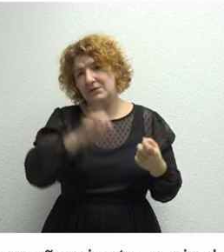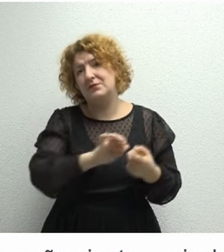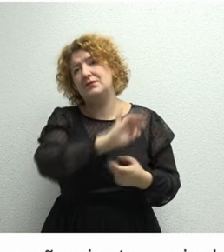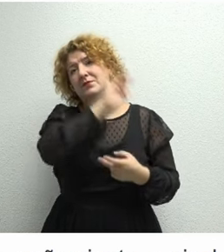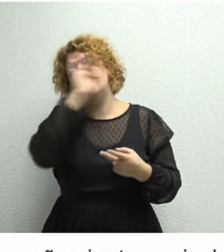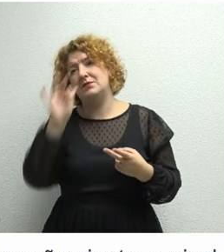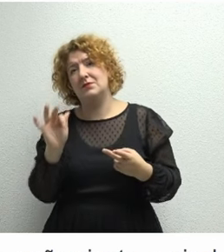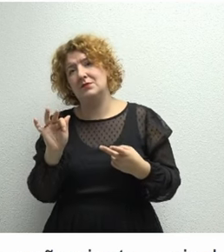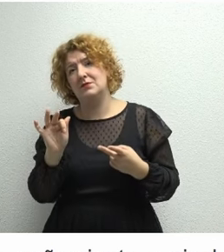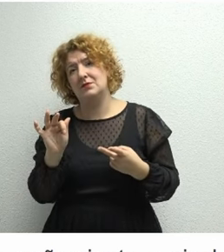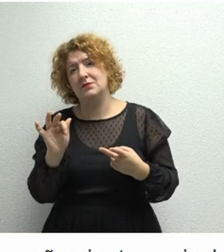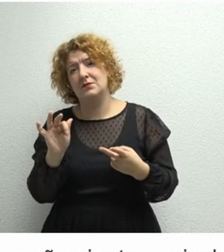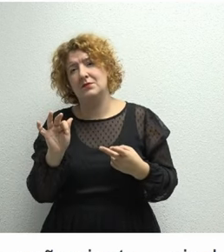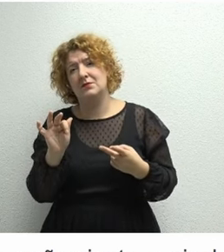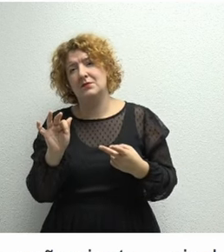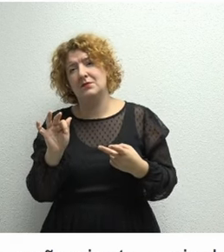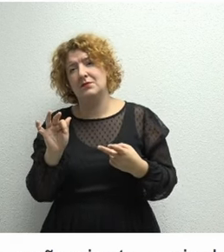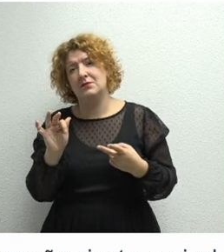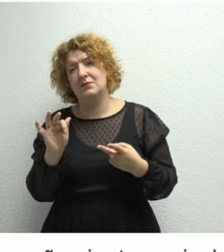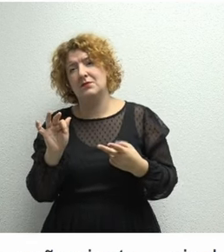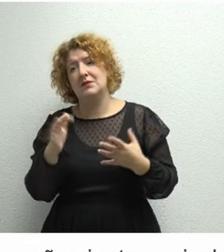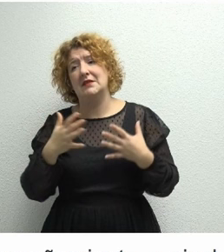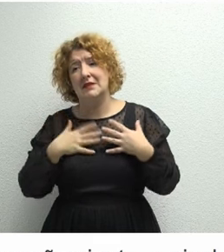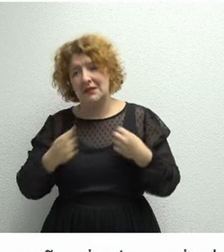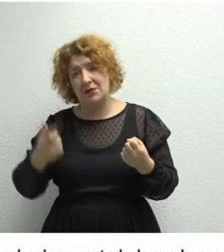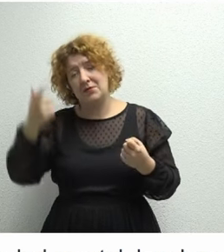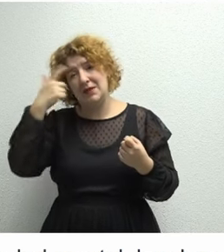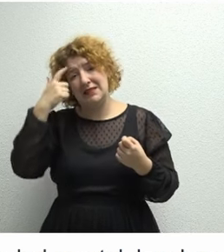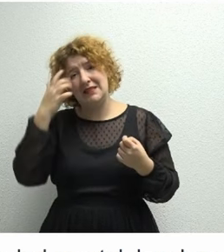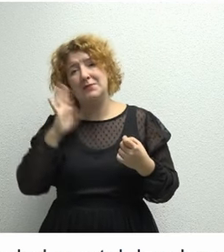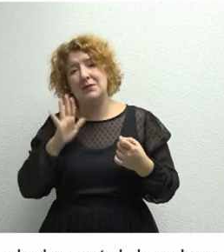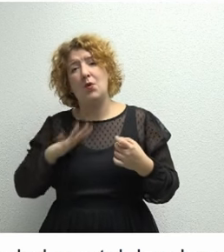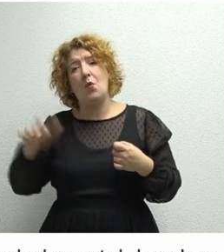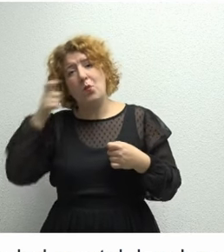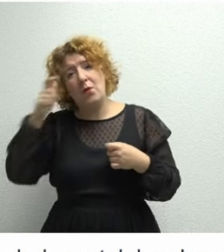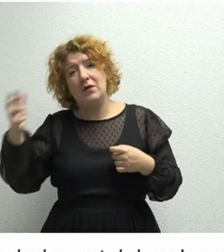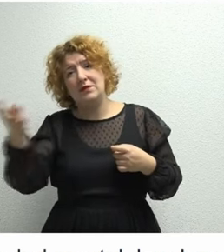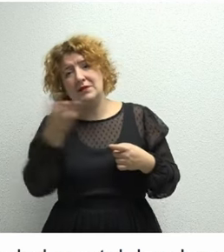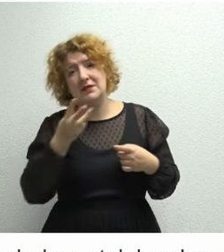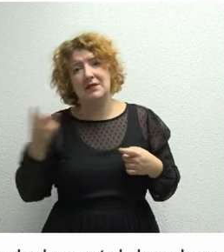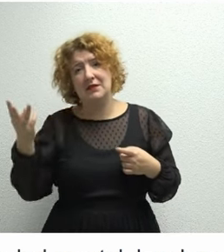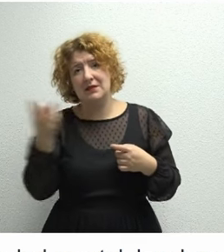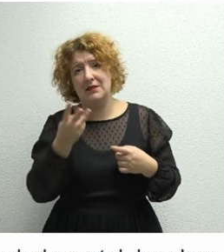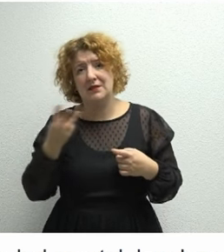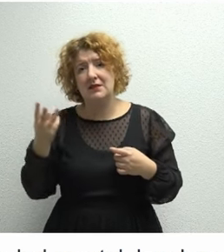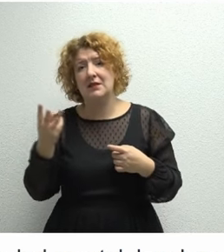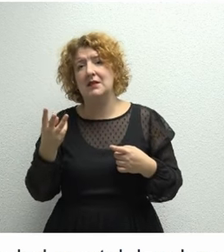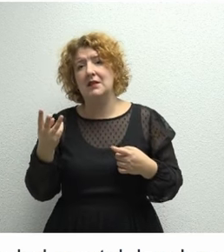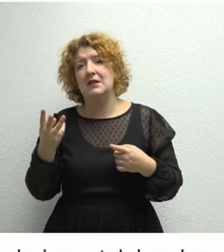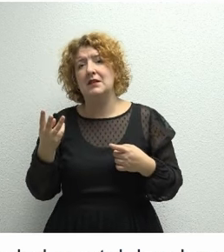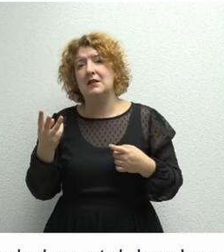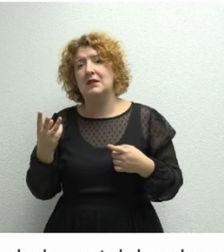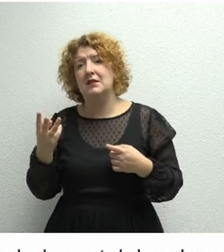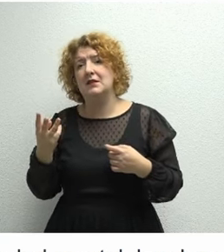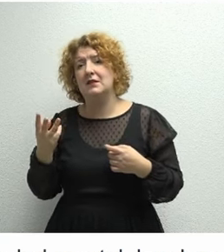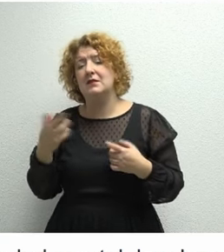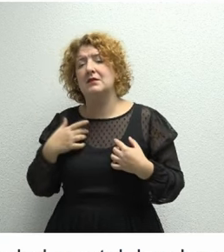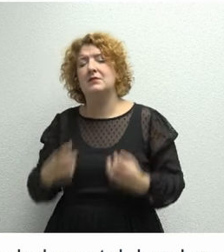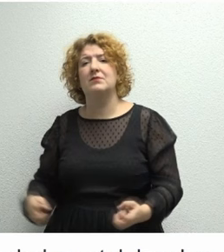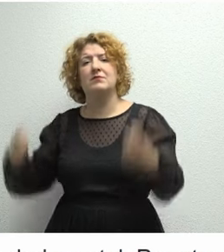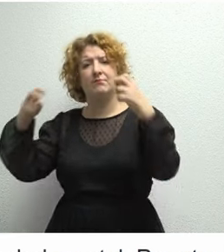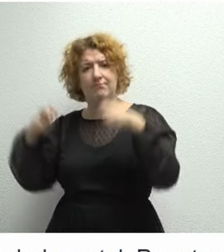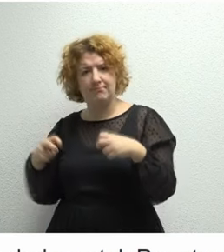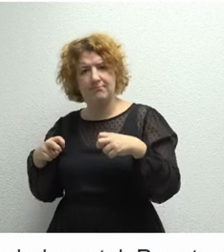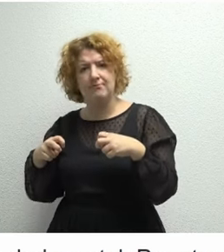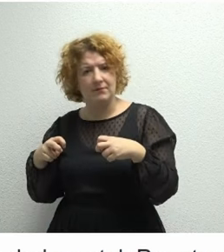lado eh con los tres equipos de salud mental de los tres territorios Ramón Nobel nos acompañó también en marzo nos sentamos junos y